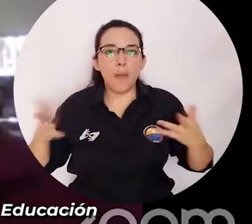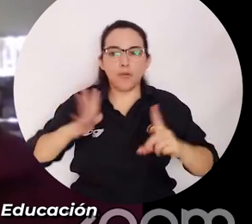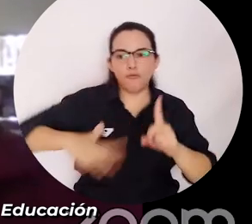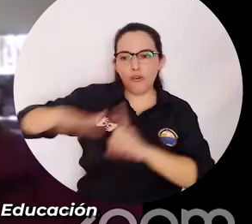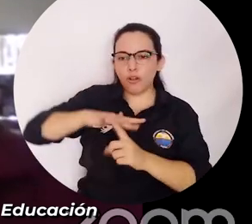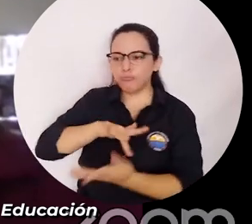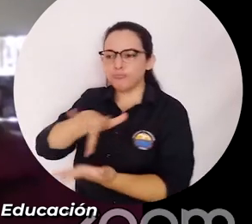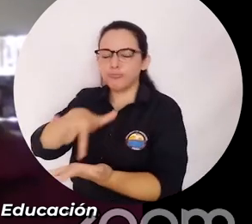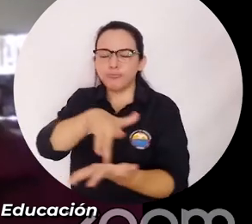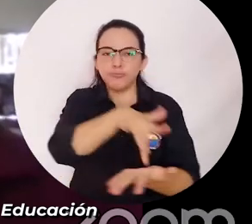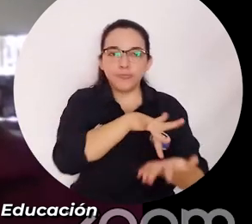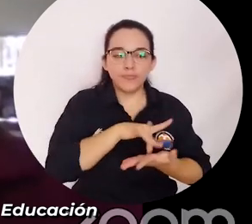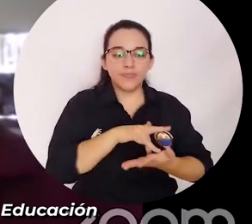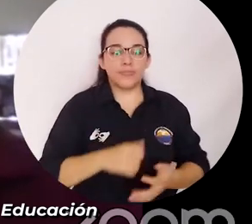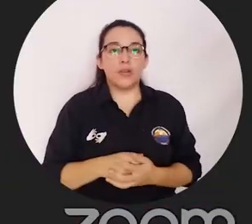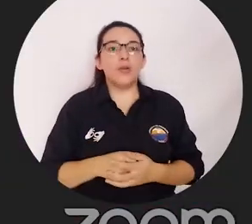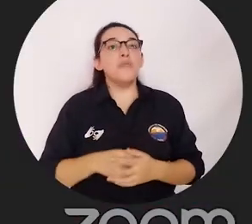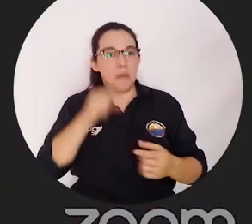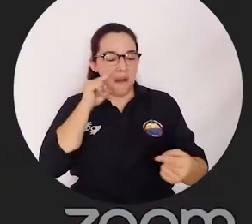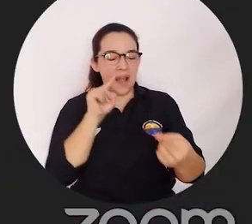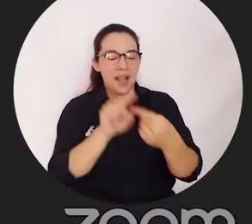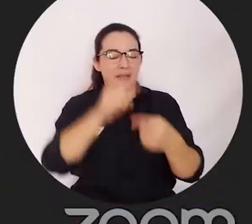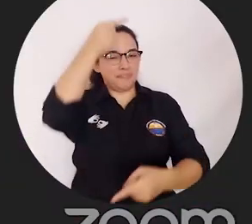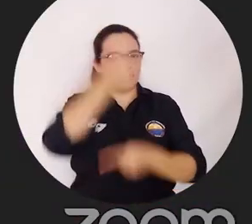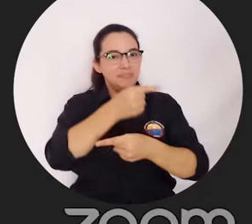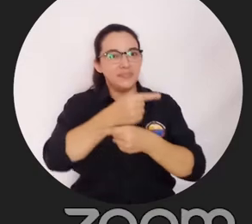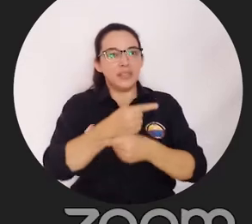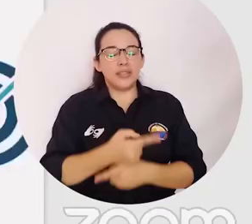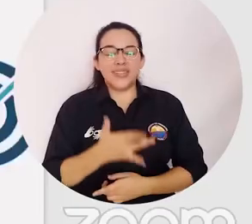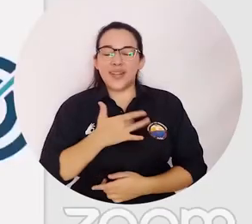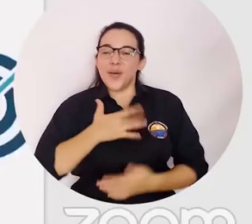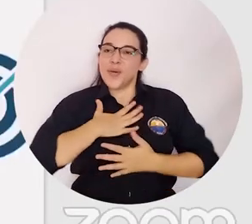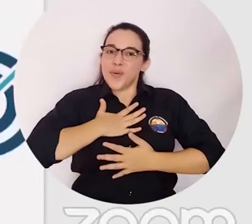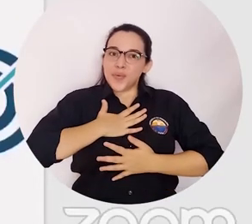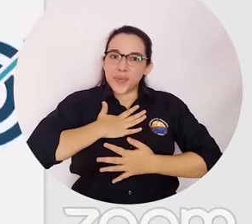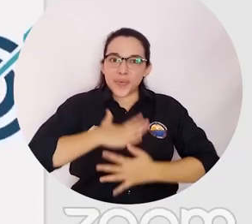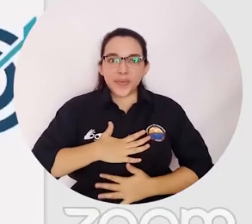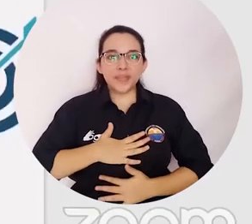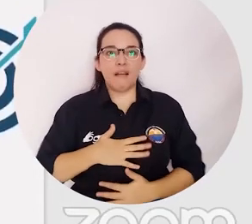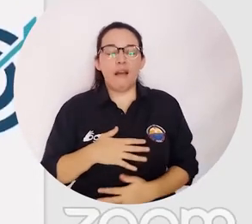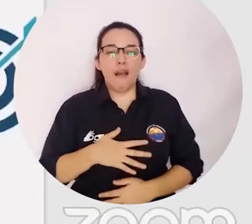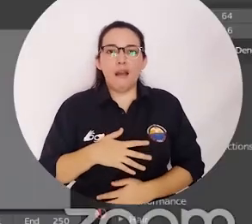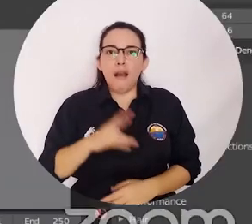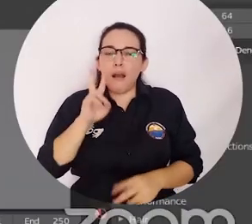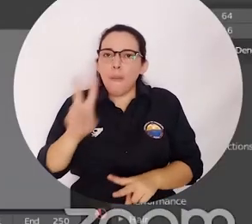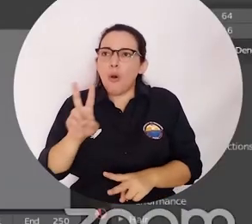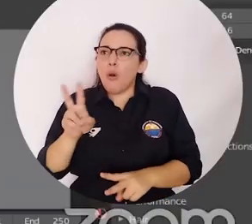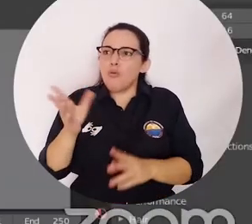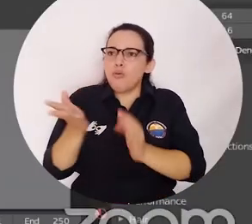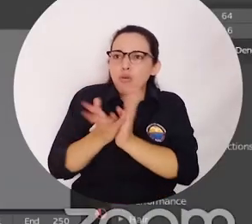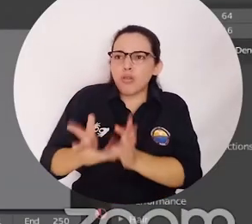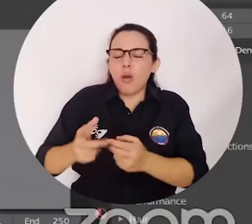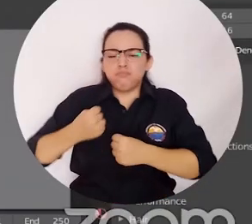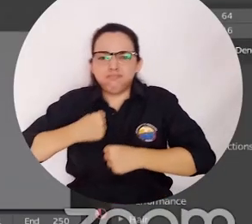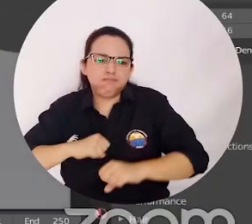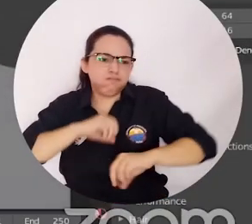contextos y se cumplió el objetivo, ¿verdad? Vemos esa satisfacción y también vemos esa entrega en los trabajos que